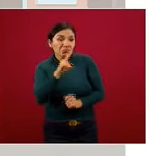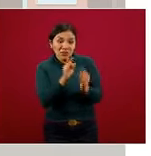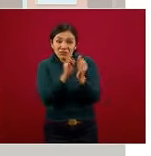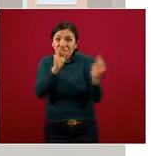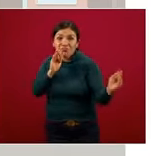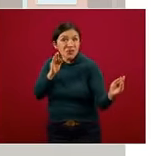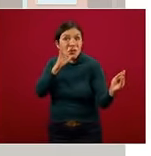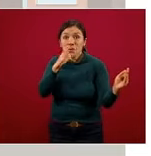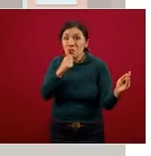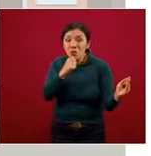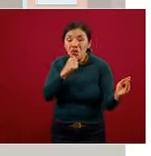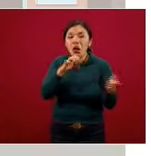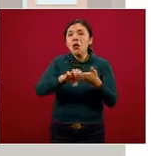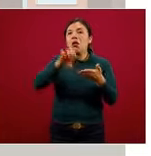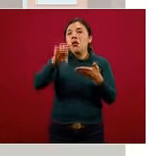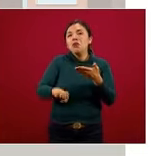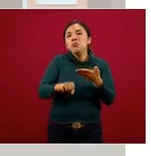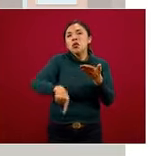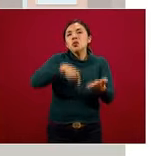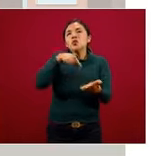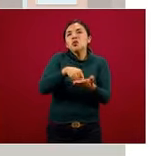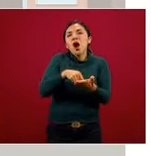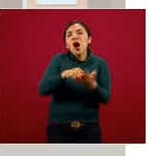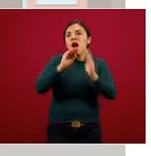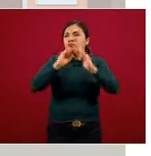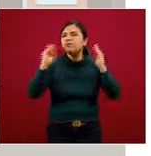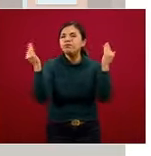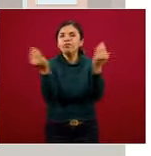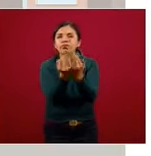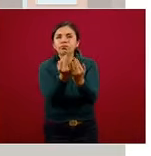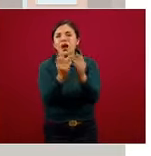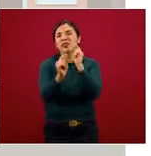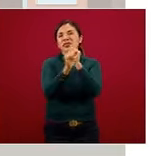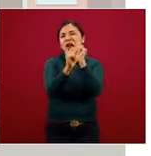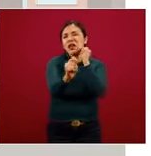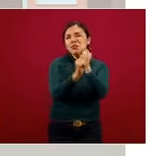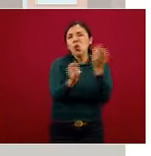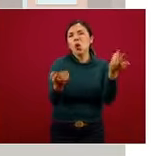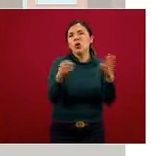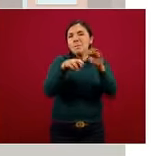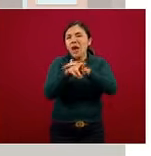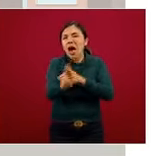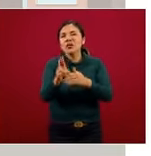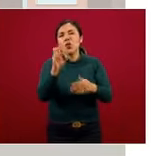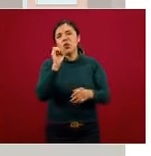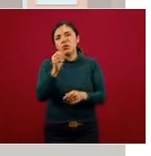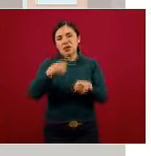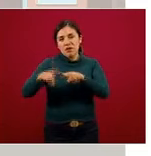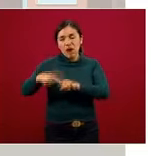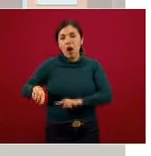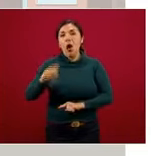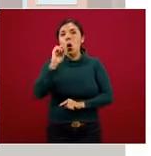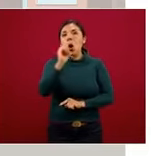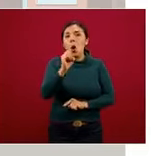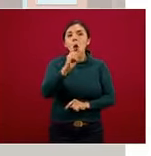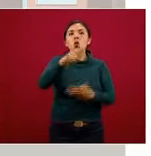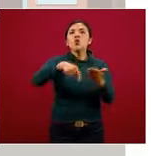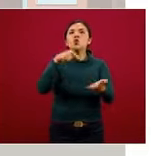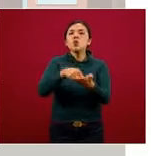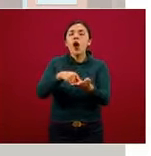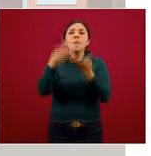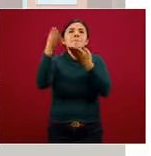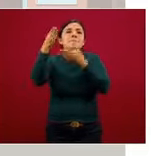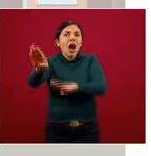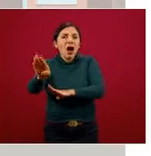posible, por ejemplo, en un espacio público cerrado como el transporte público, como una